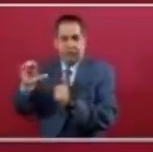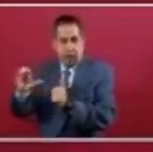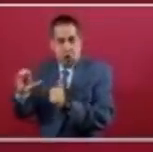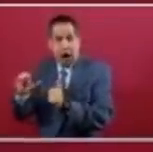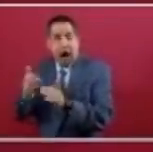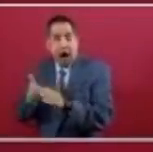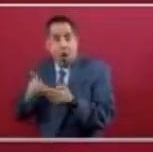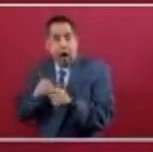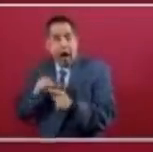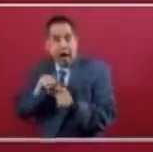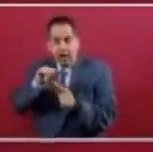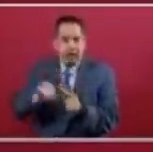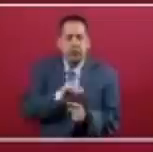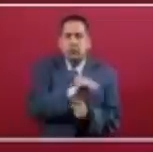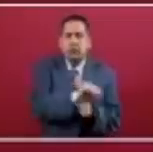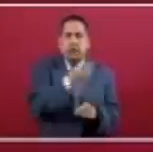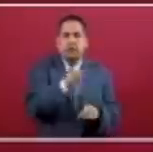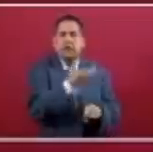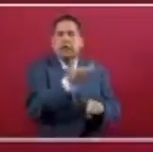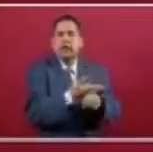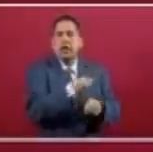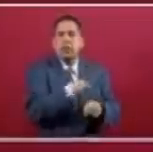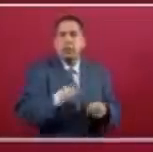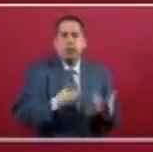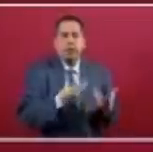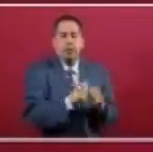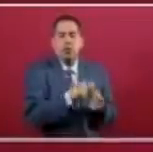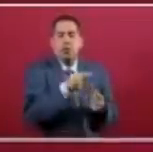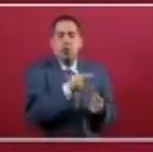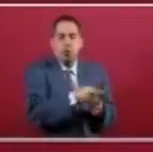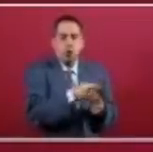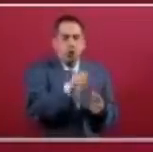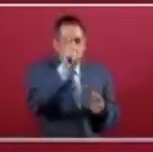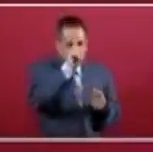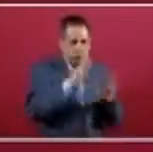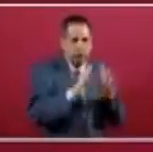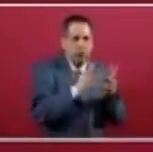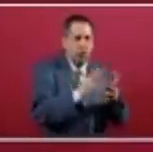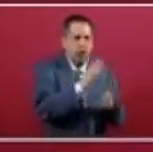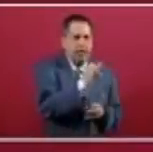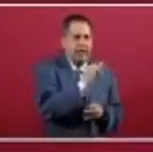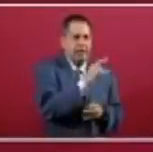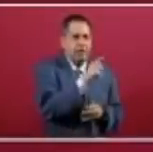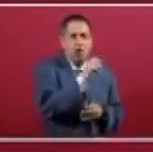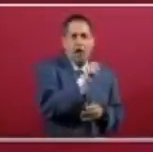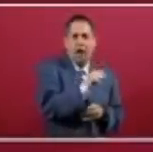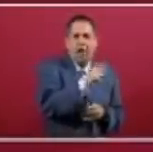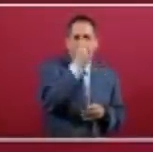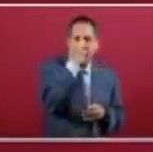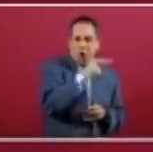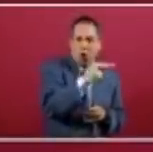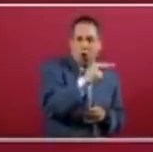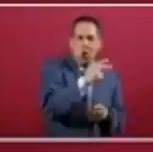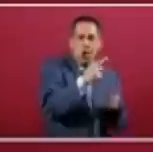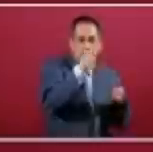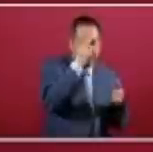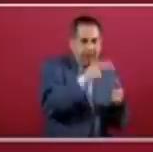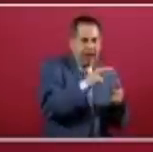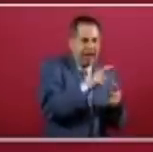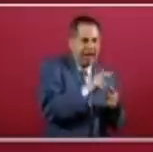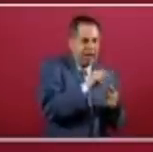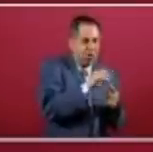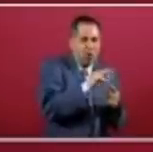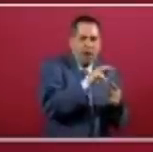secretario y miembro de los consejos de Iberdrola México y Iberdrola México